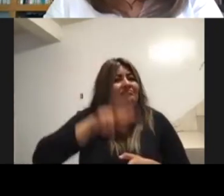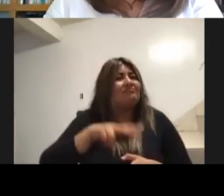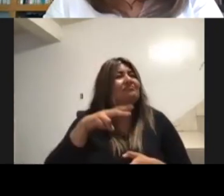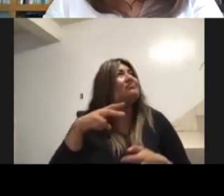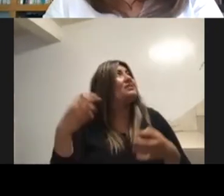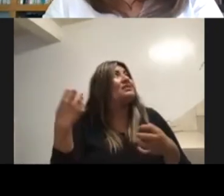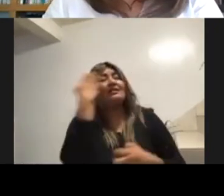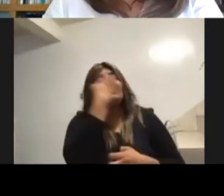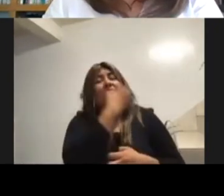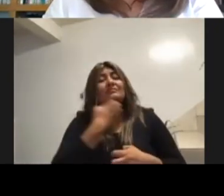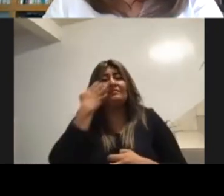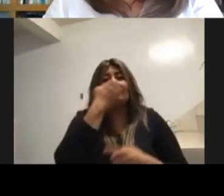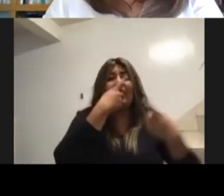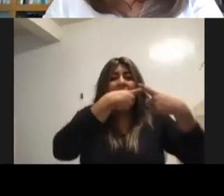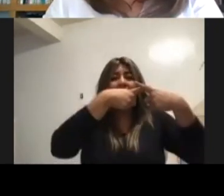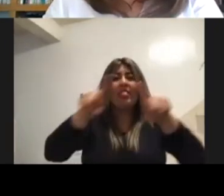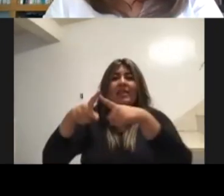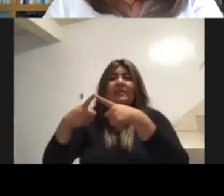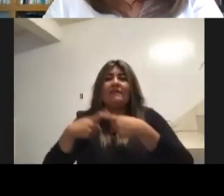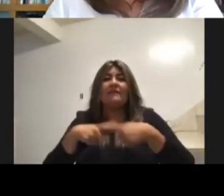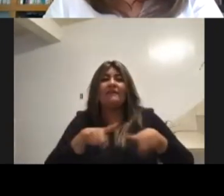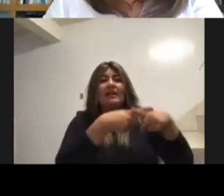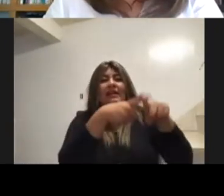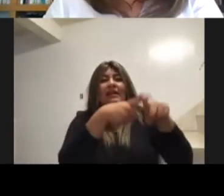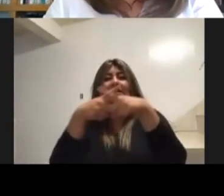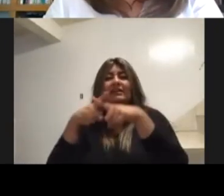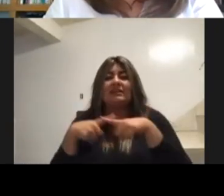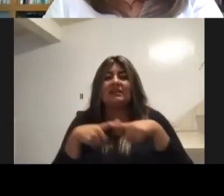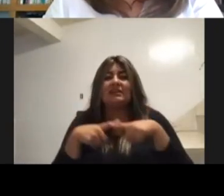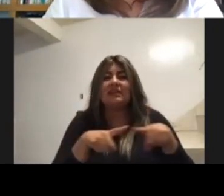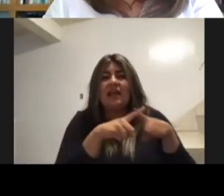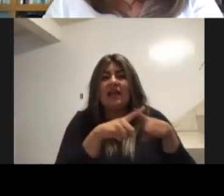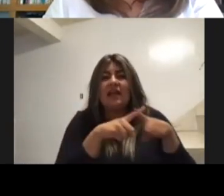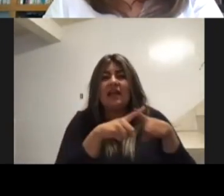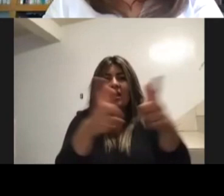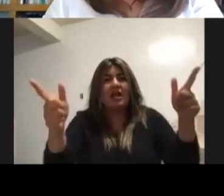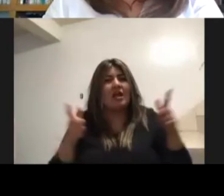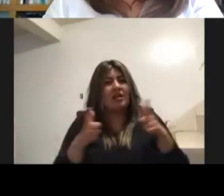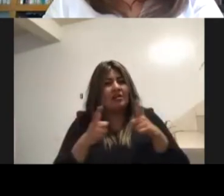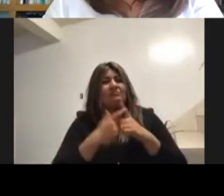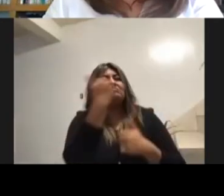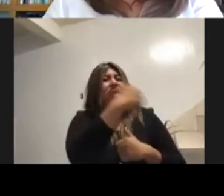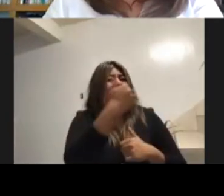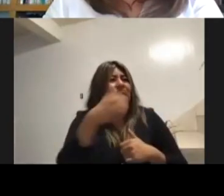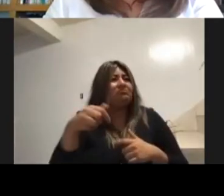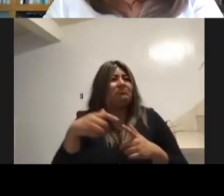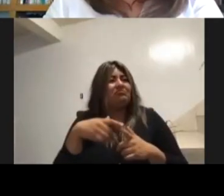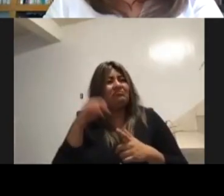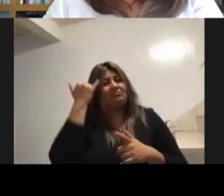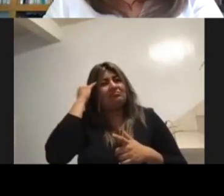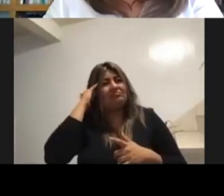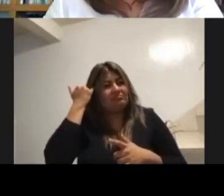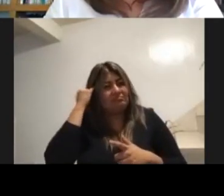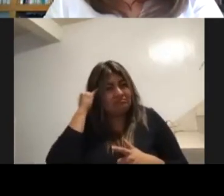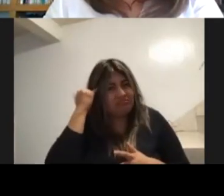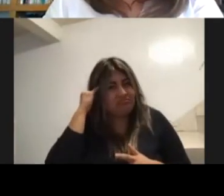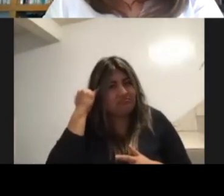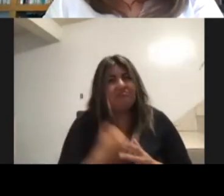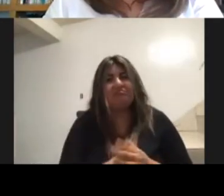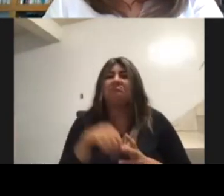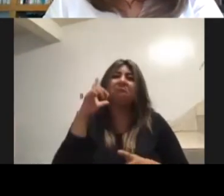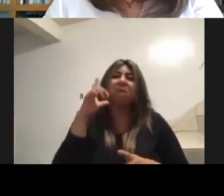diferenciada para según los grupos étnicos, según también la diversidad lingüística,